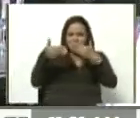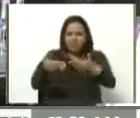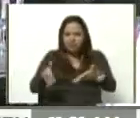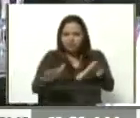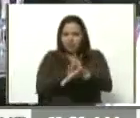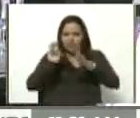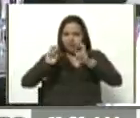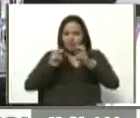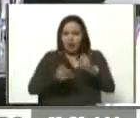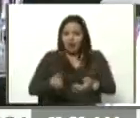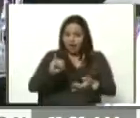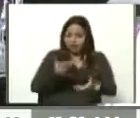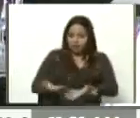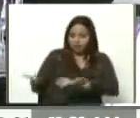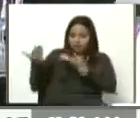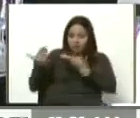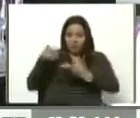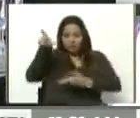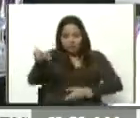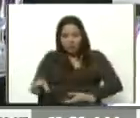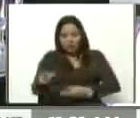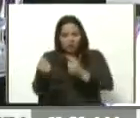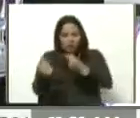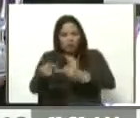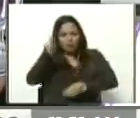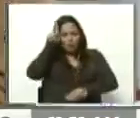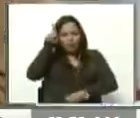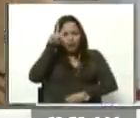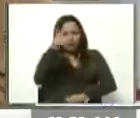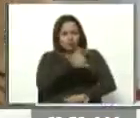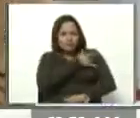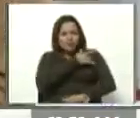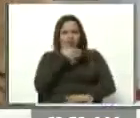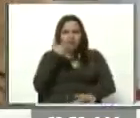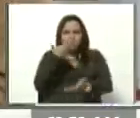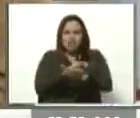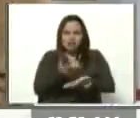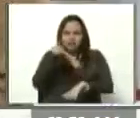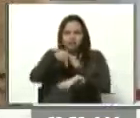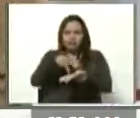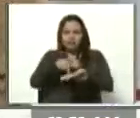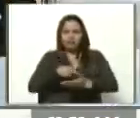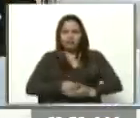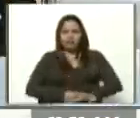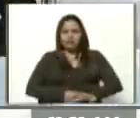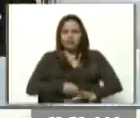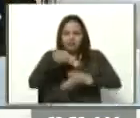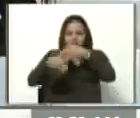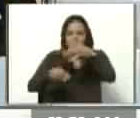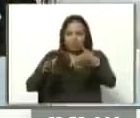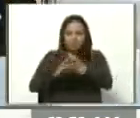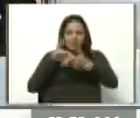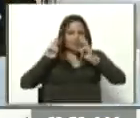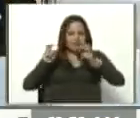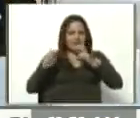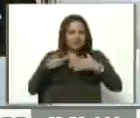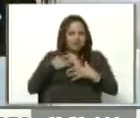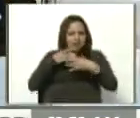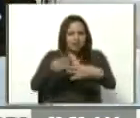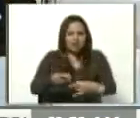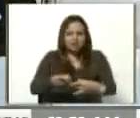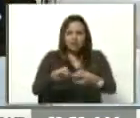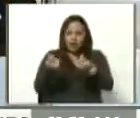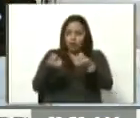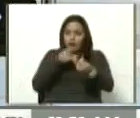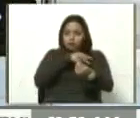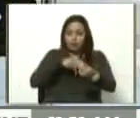materia? Ya tenemos con nosotros acá el economista Elio Córdoba, profesor universitario. Gracias, profe, por estar con nosotros y hablar de este tema tan interesante y tan álgido. Tiene que ver con la economía